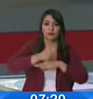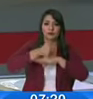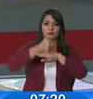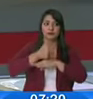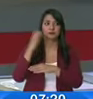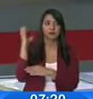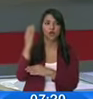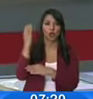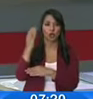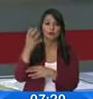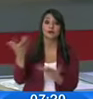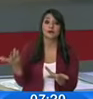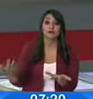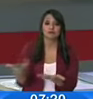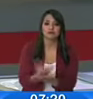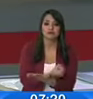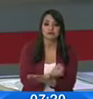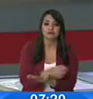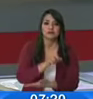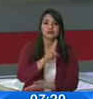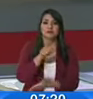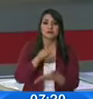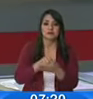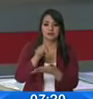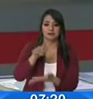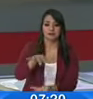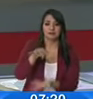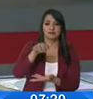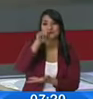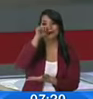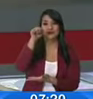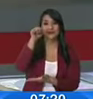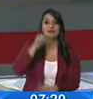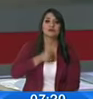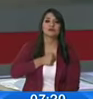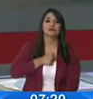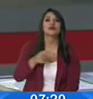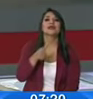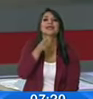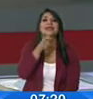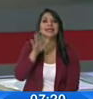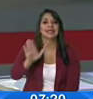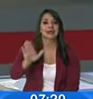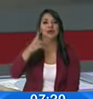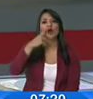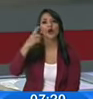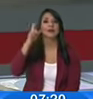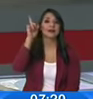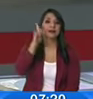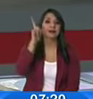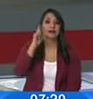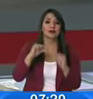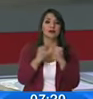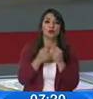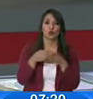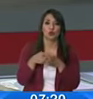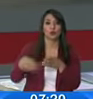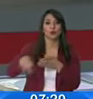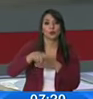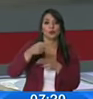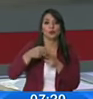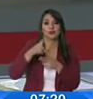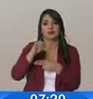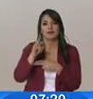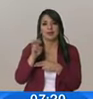colombianas también lograron el decomiso de más de 1,000 kilos de droga que pertenecería a alias David, el líder del grupo delictivo.